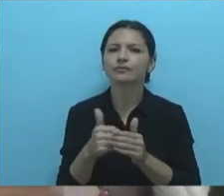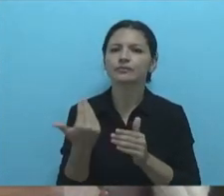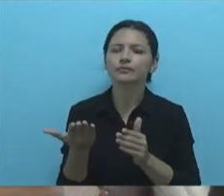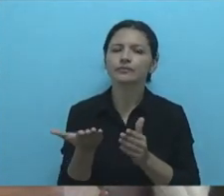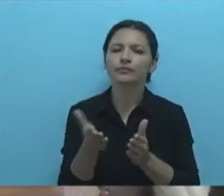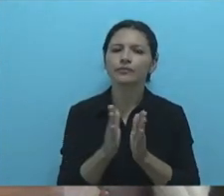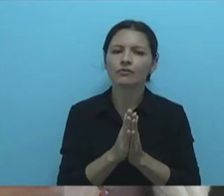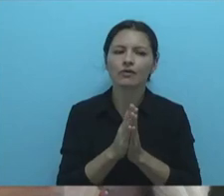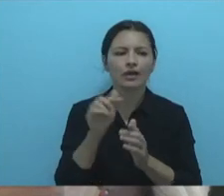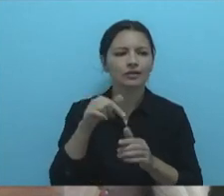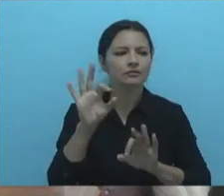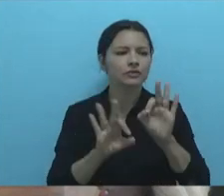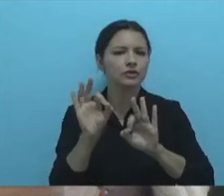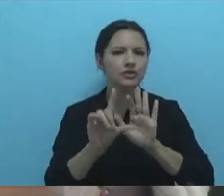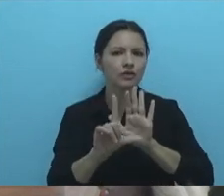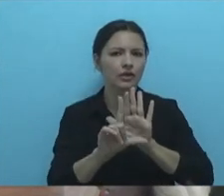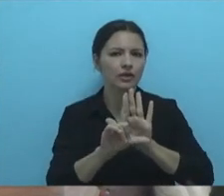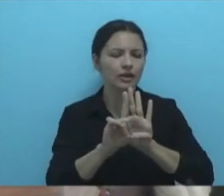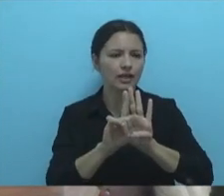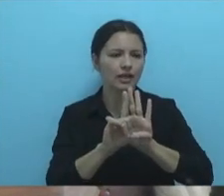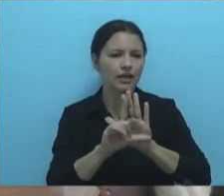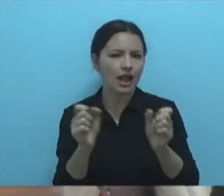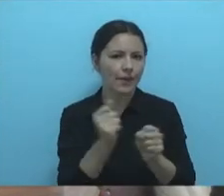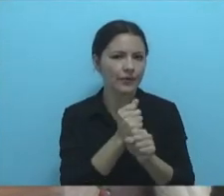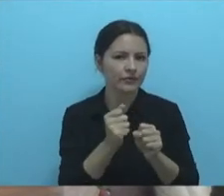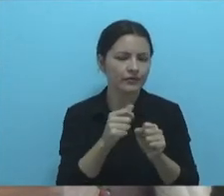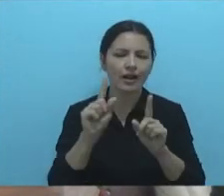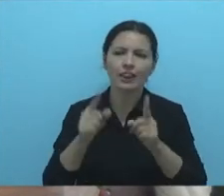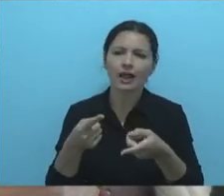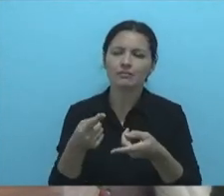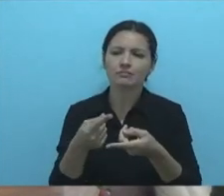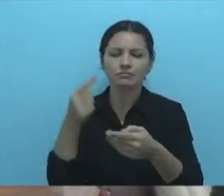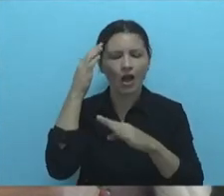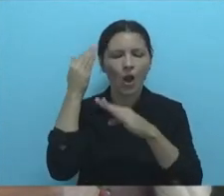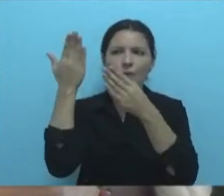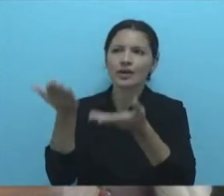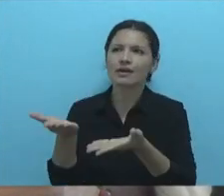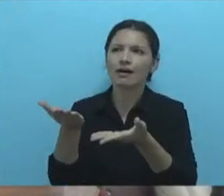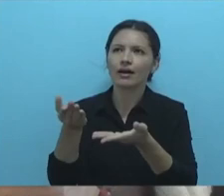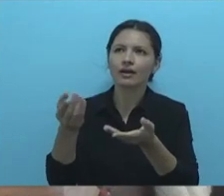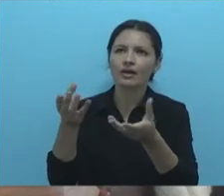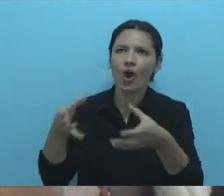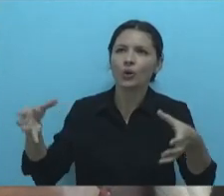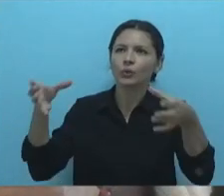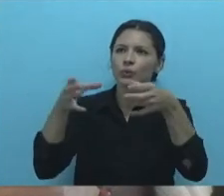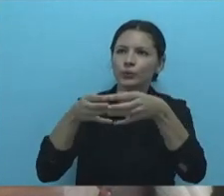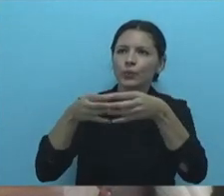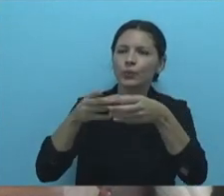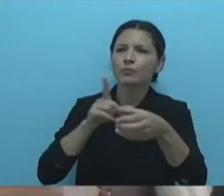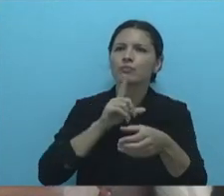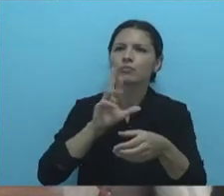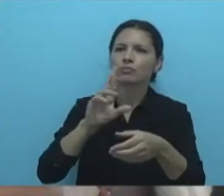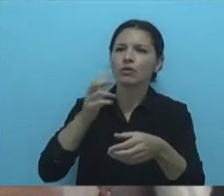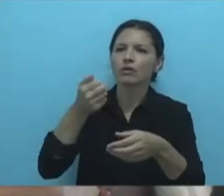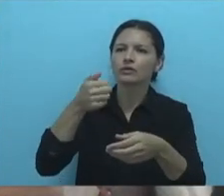que se apruebe la ley y mi homenaje a todas las compañeras que con el riesgo de su vida con el riesgo